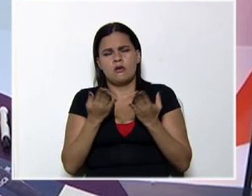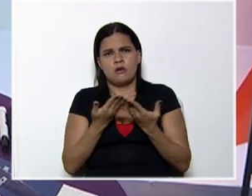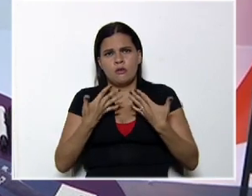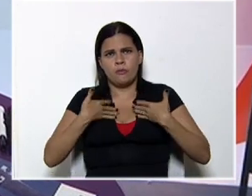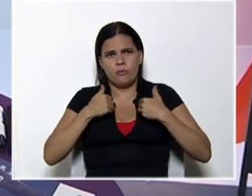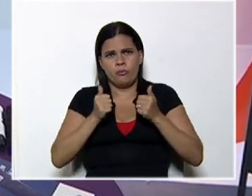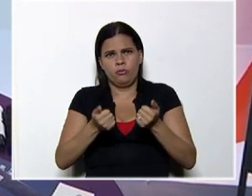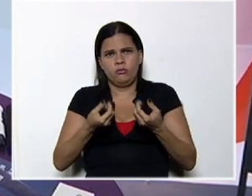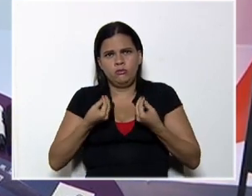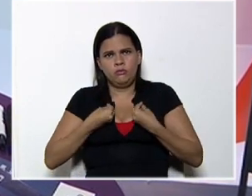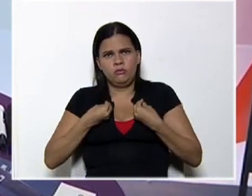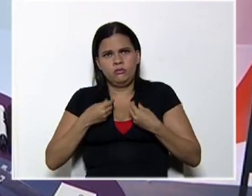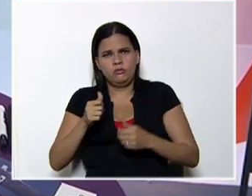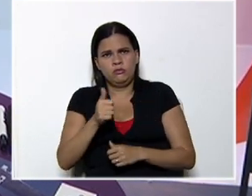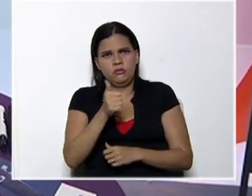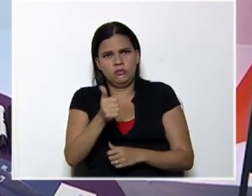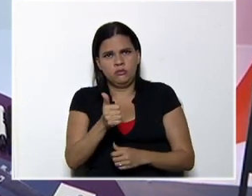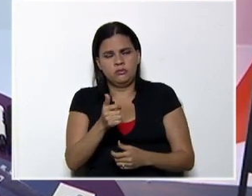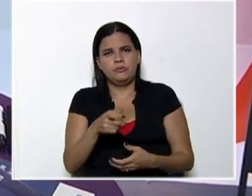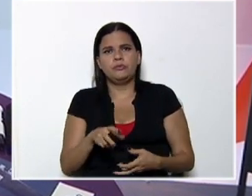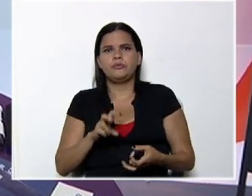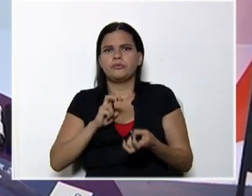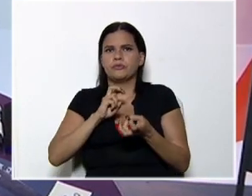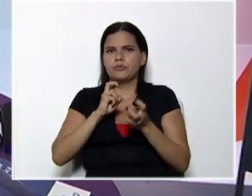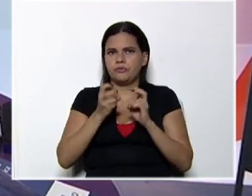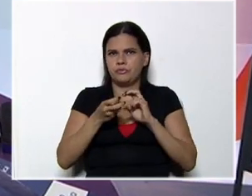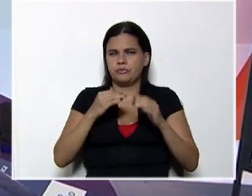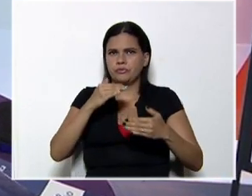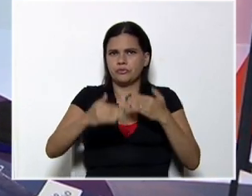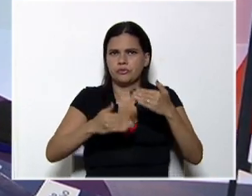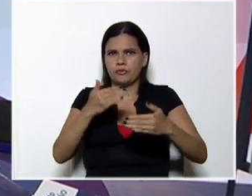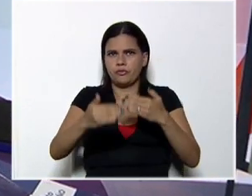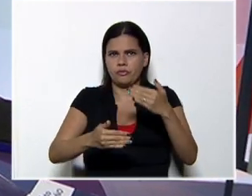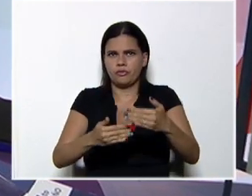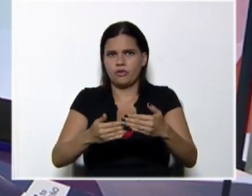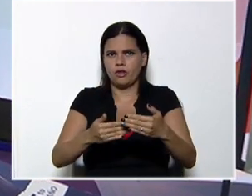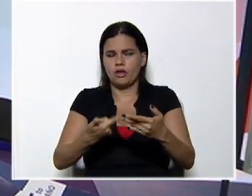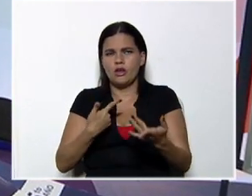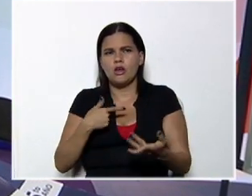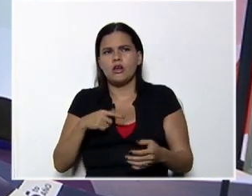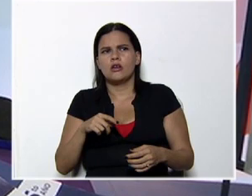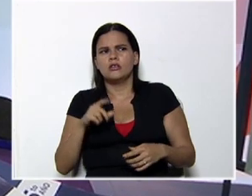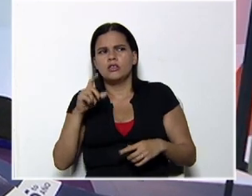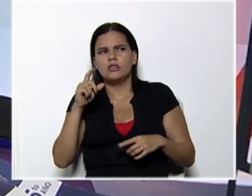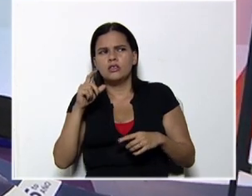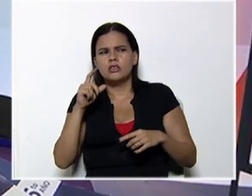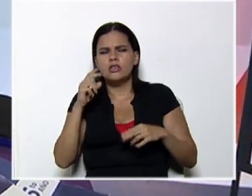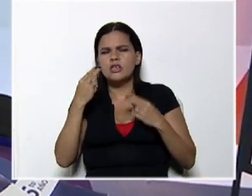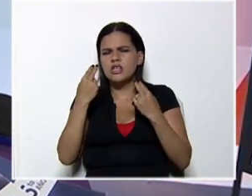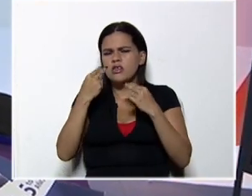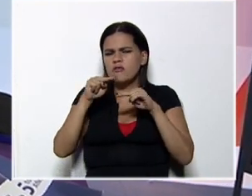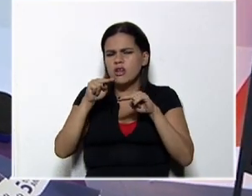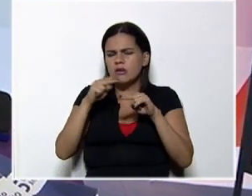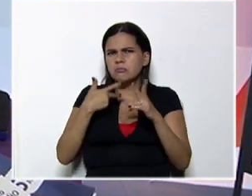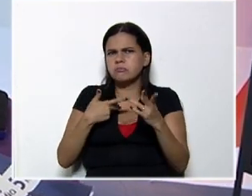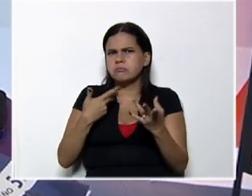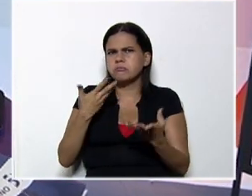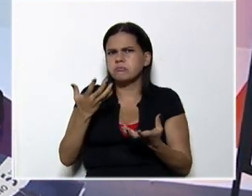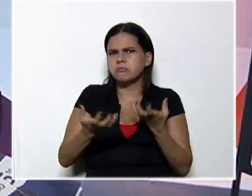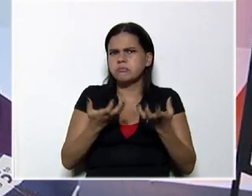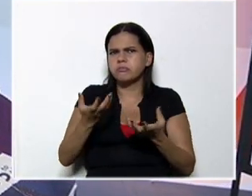tema generador, proporciones y medidas para la preparación de alimentos. Pasemos ahora con los